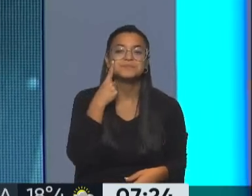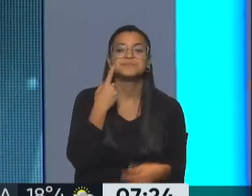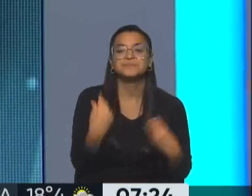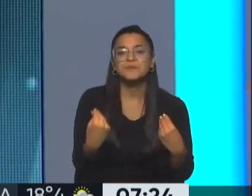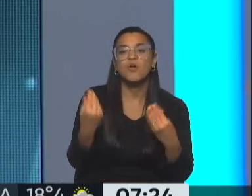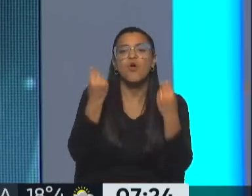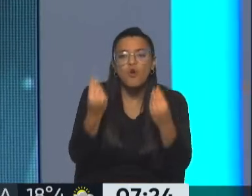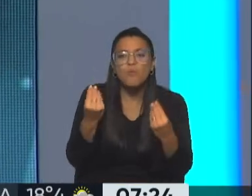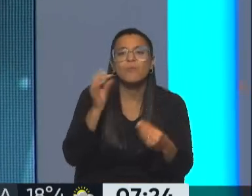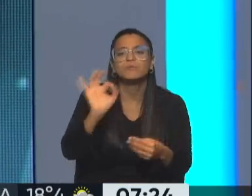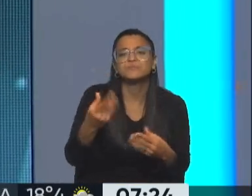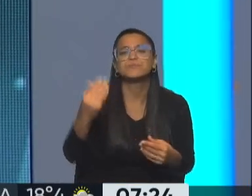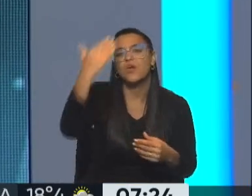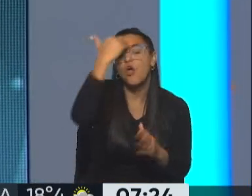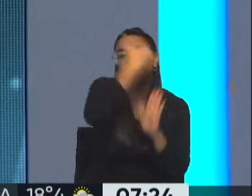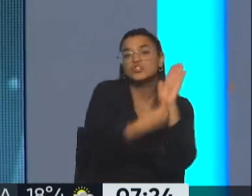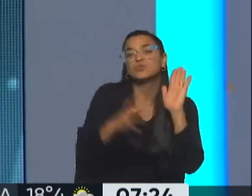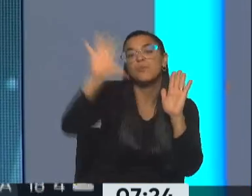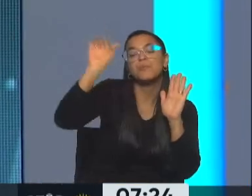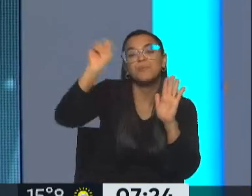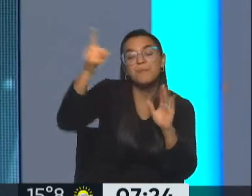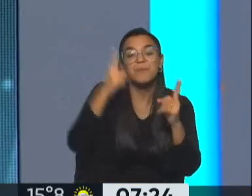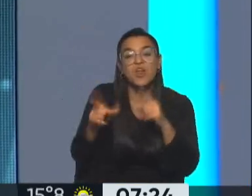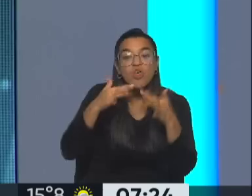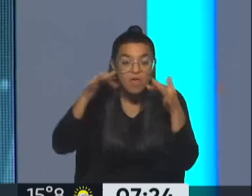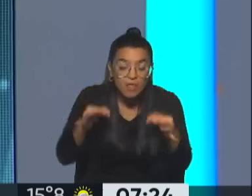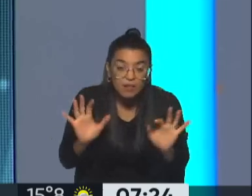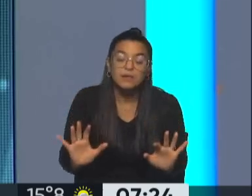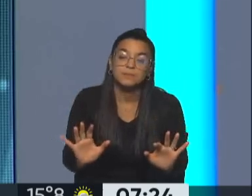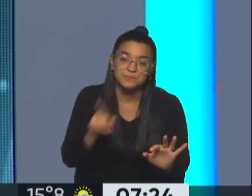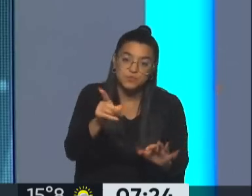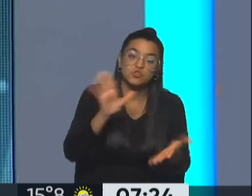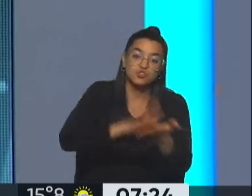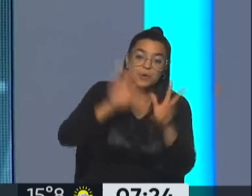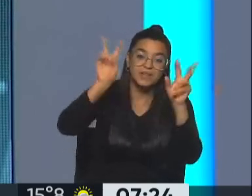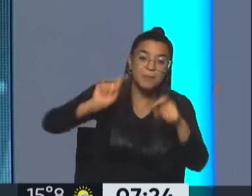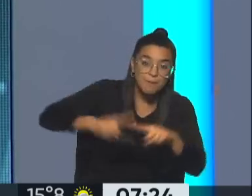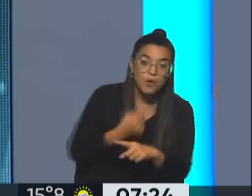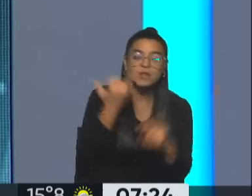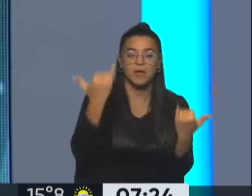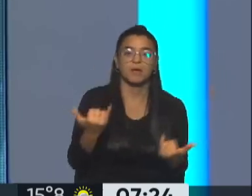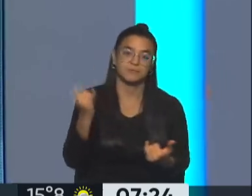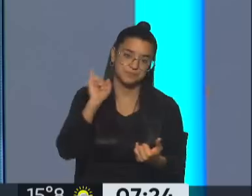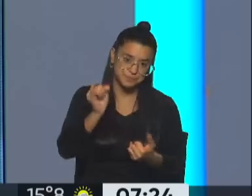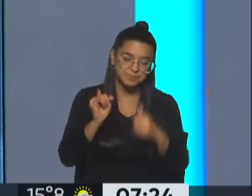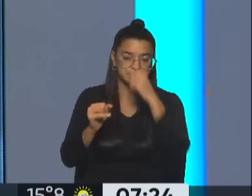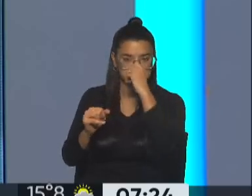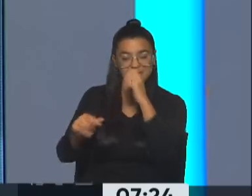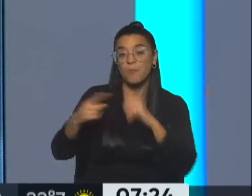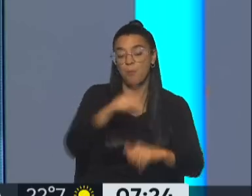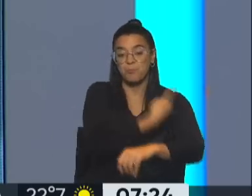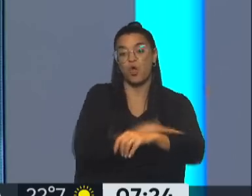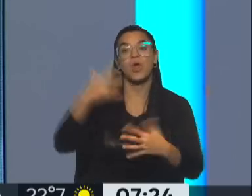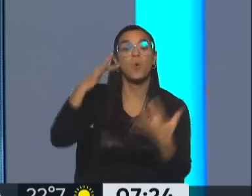se interpreta la Constitución provincial, pero lo cierto es que desde el punto de vista político hay una injerencia del Poder Judicial